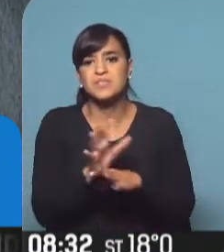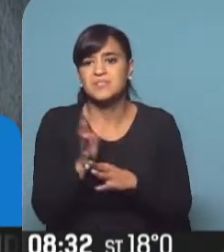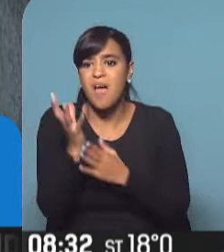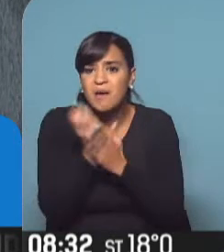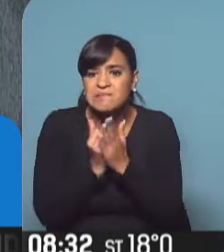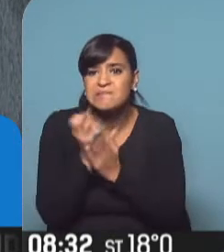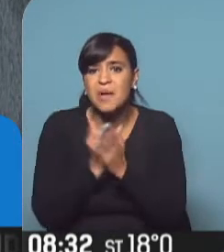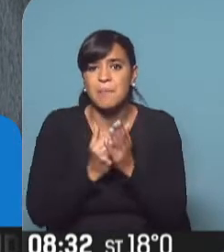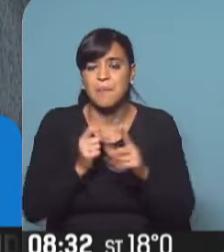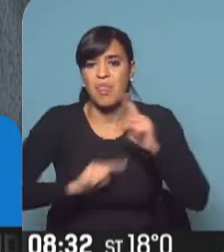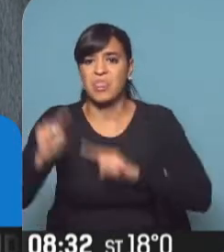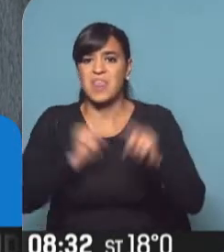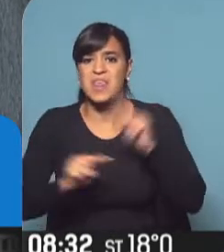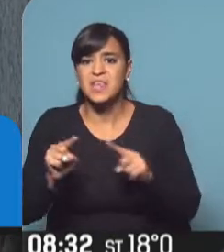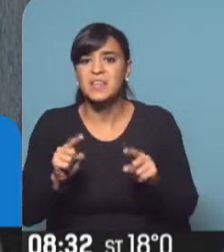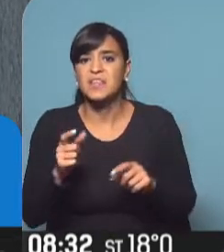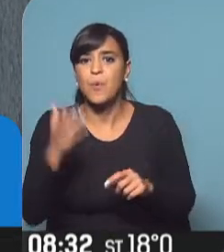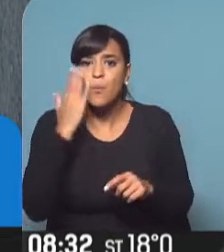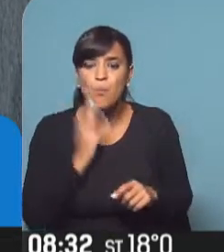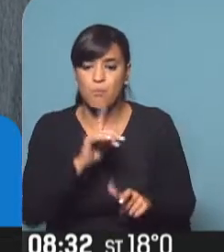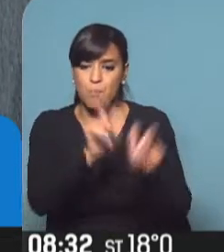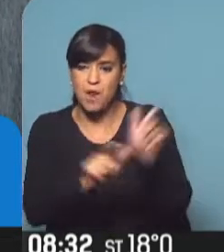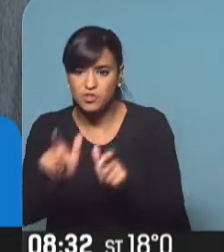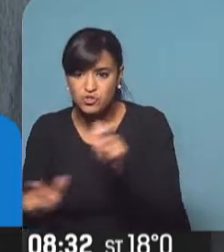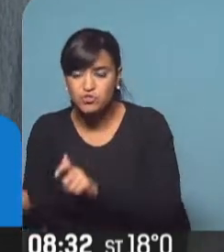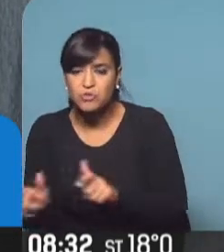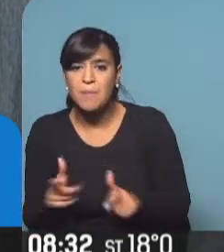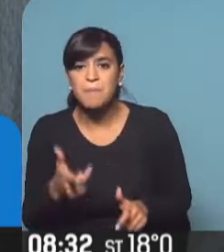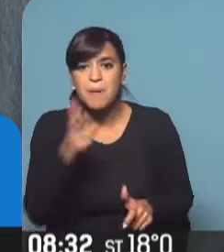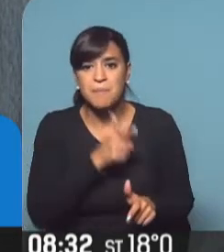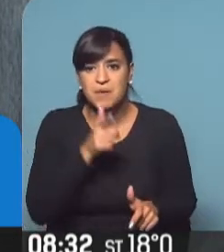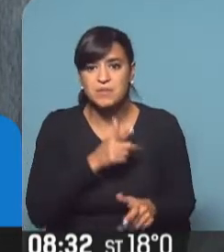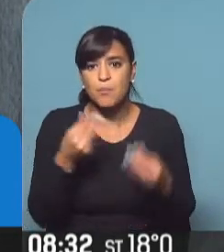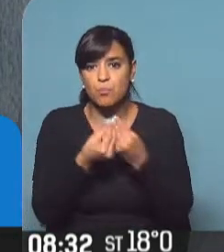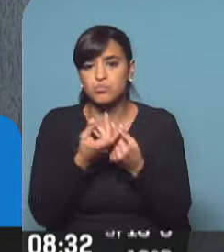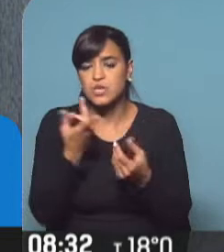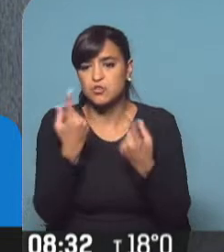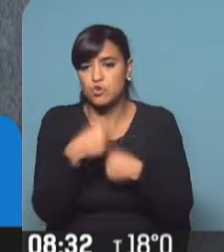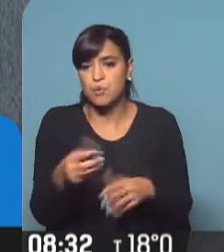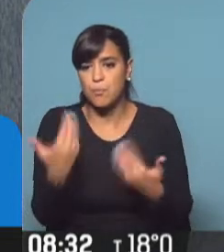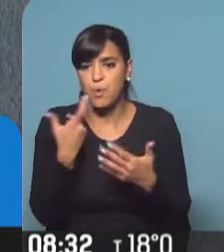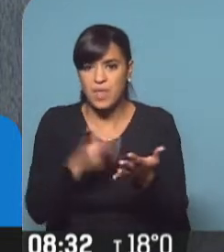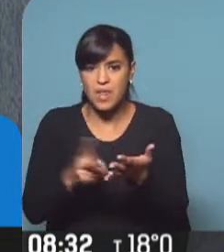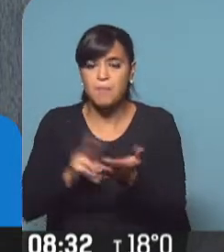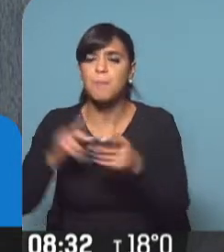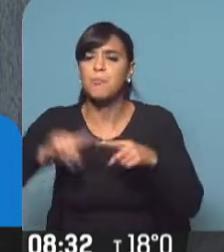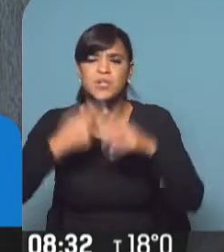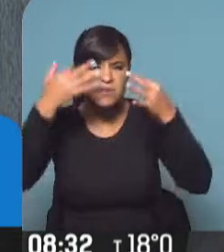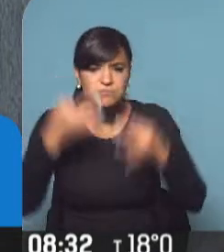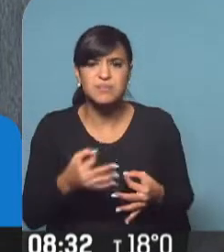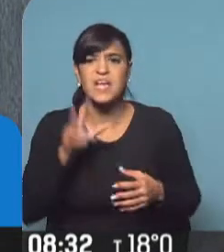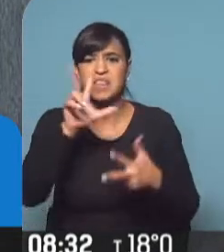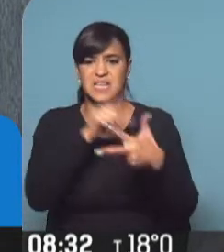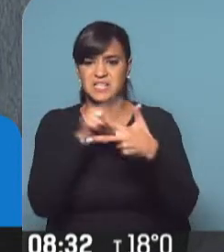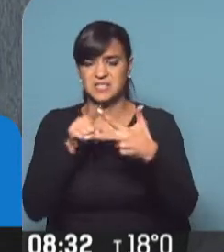para los dirigentes y de generosidad para la gente y creo que en muchas cosas se puede repetir con políticas muy concretas no y con tres